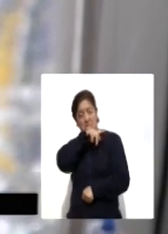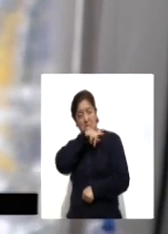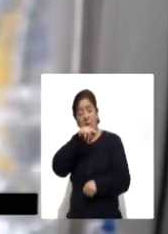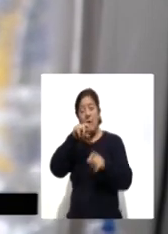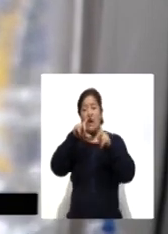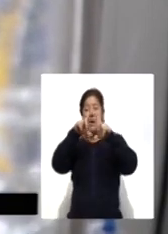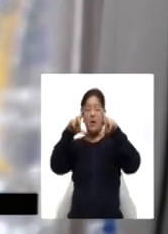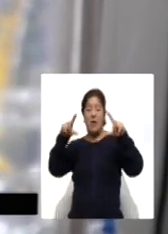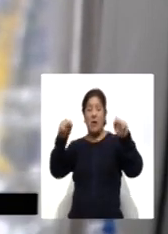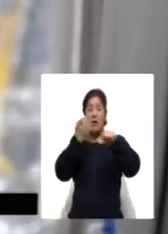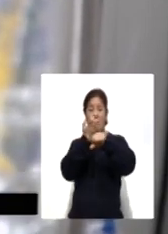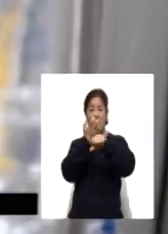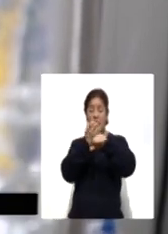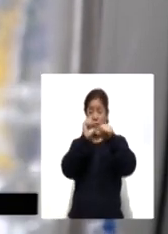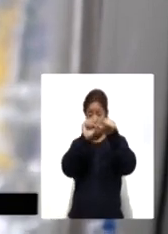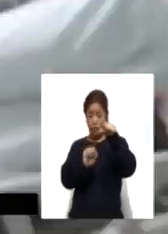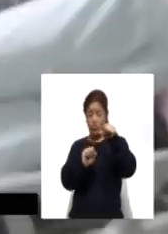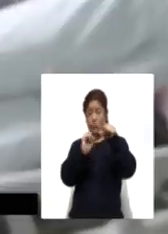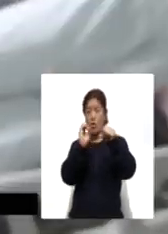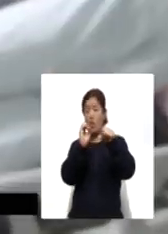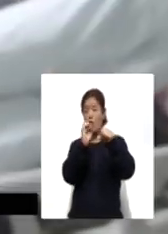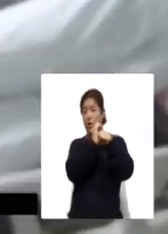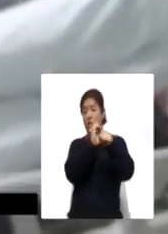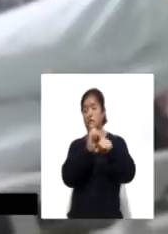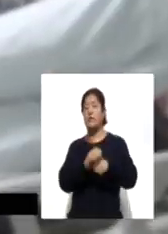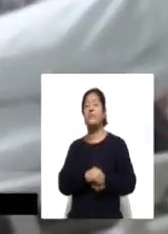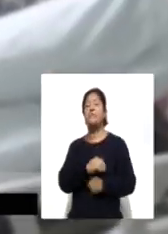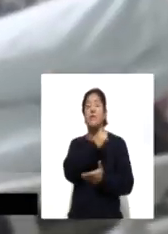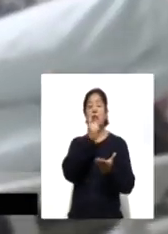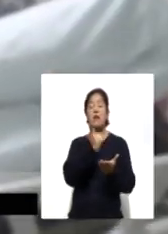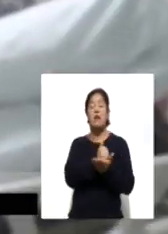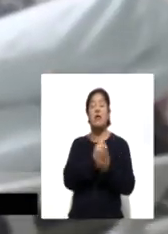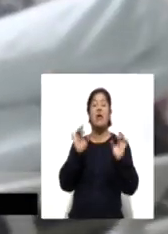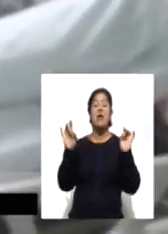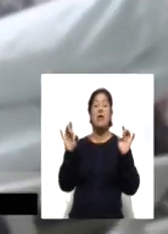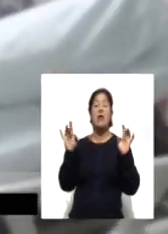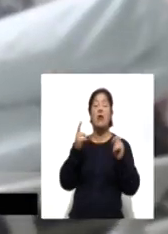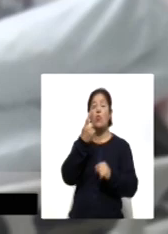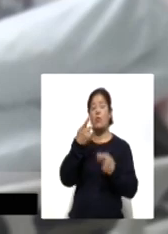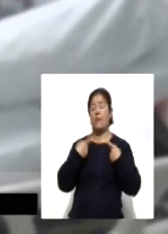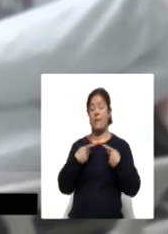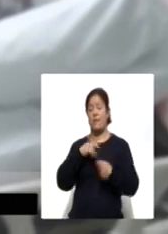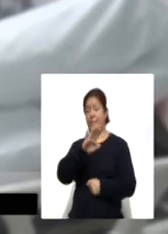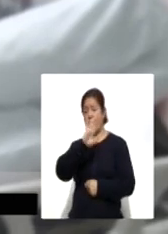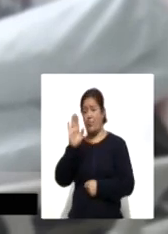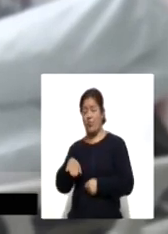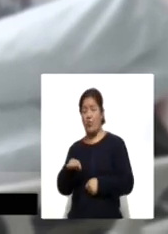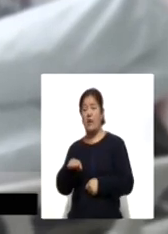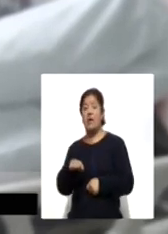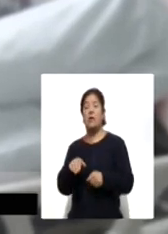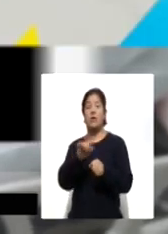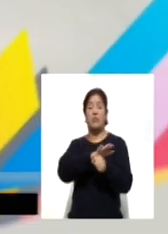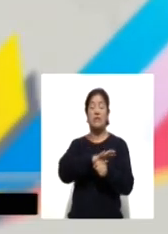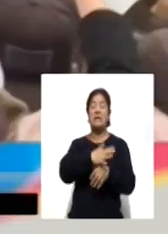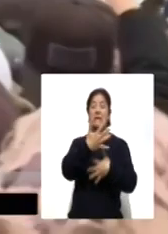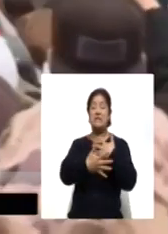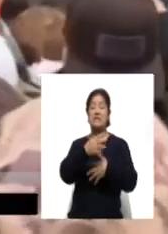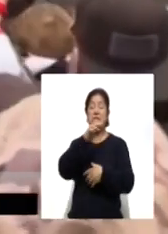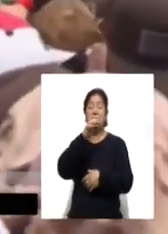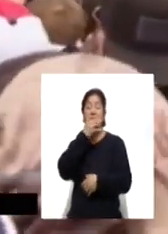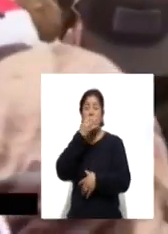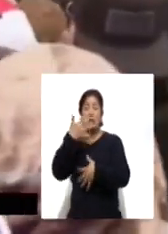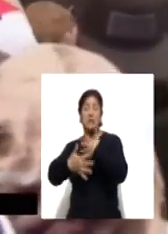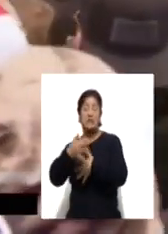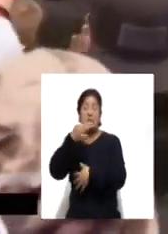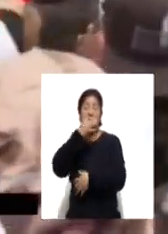del país. En la ciudad de Los Ángeles, en California, una persona muere de COVID-19 cada 15 minutos.